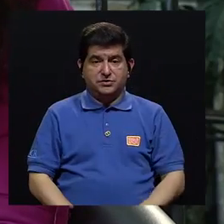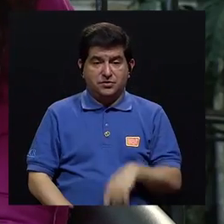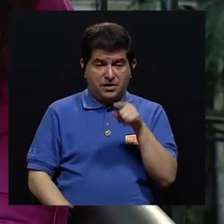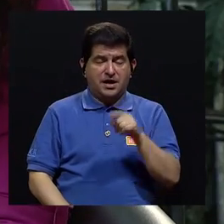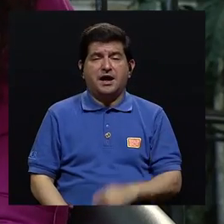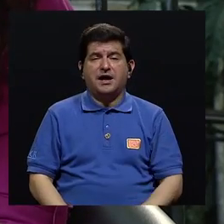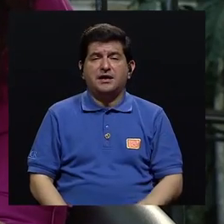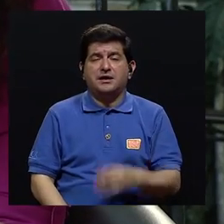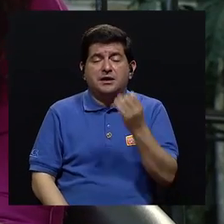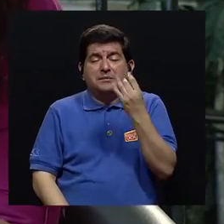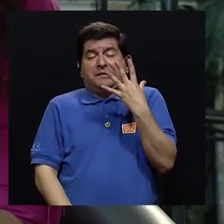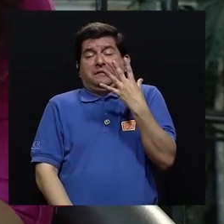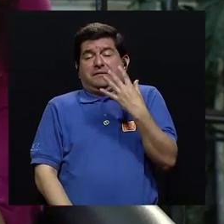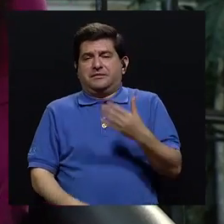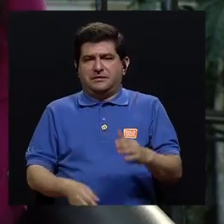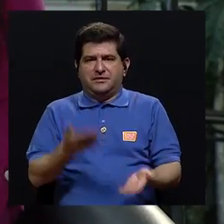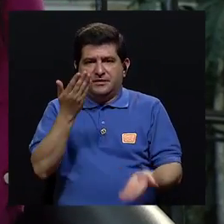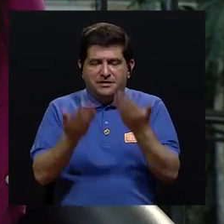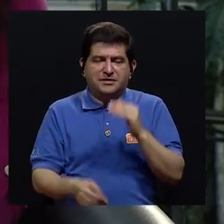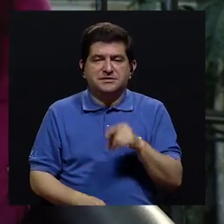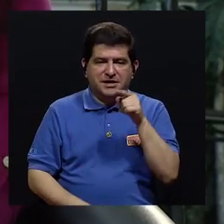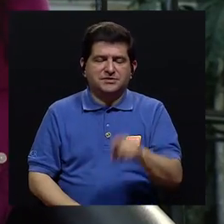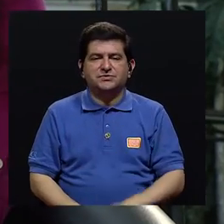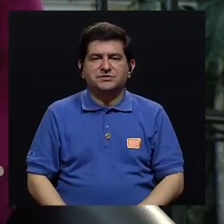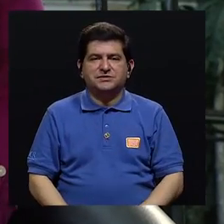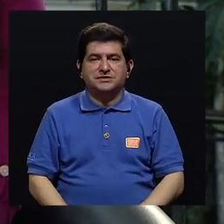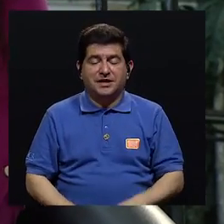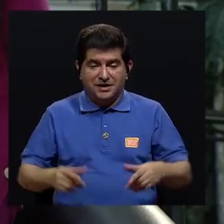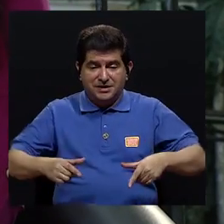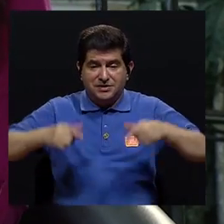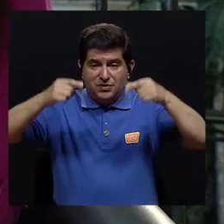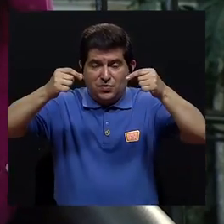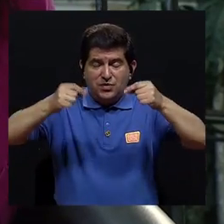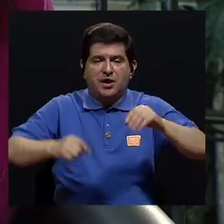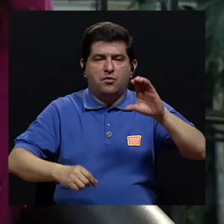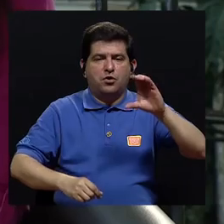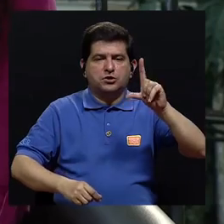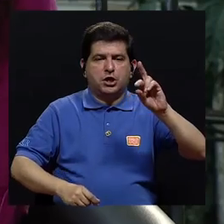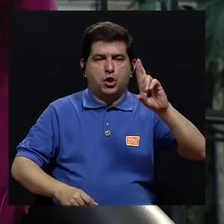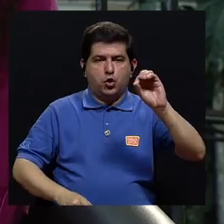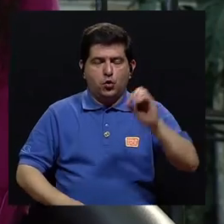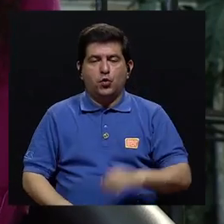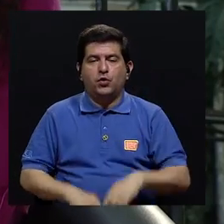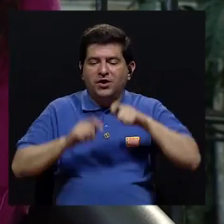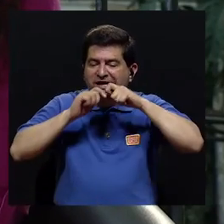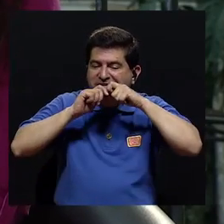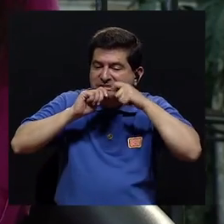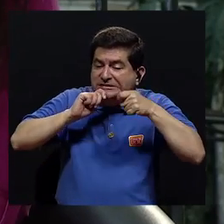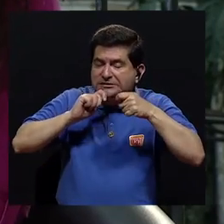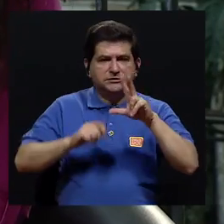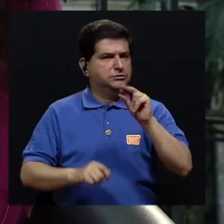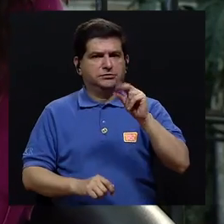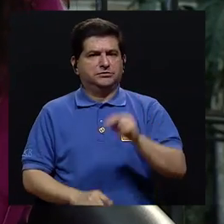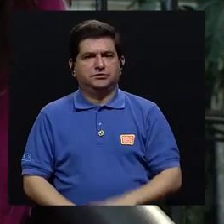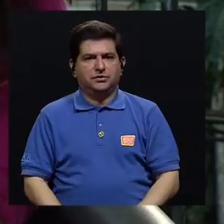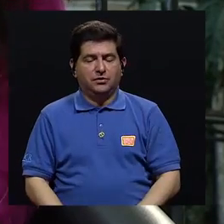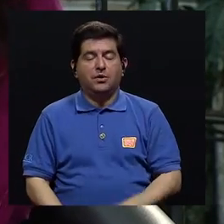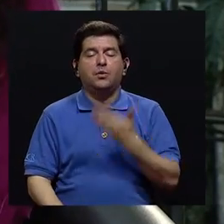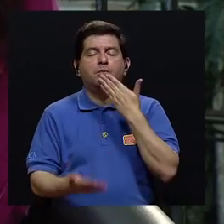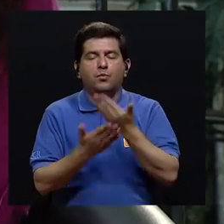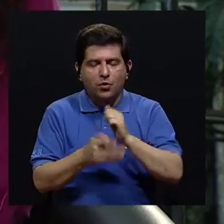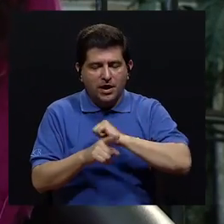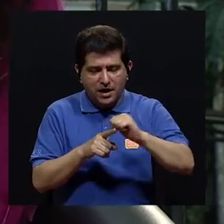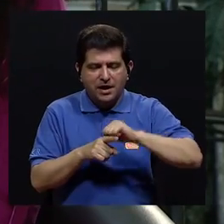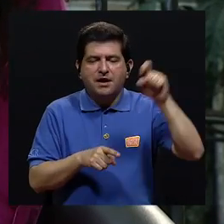salpicadura es muy diferente. A veces tendemos a abrir alguna bolsita de cloro con los dientes y puedo tener muchísimas lesiones. Lo que hablábamos un poquito de